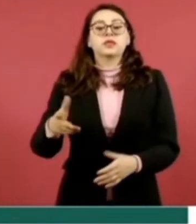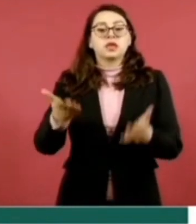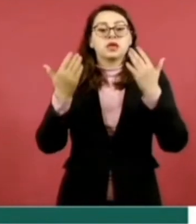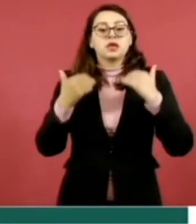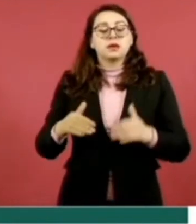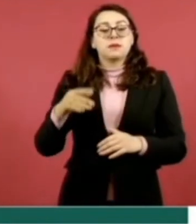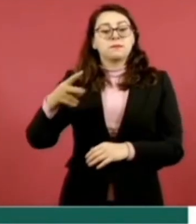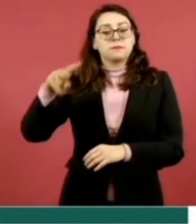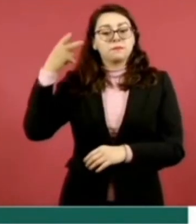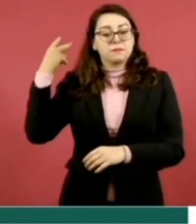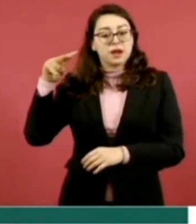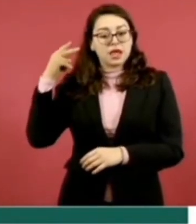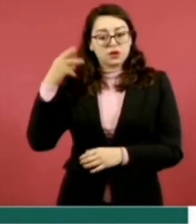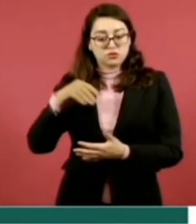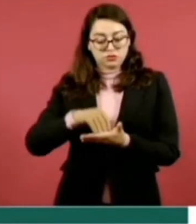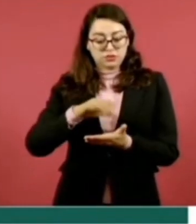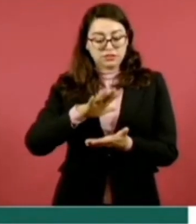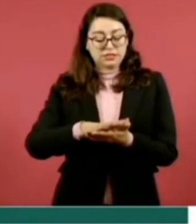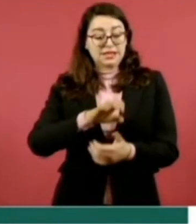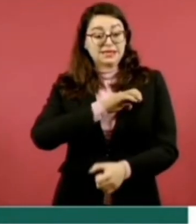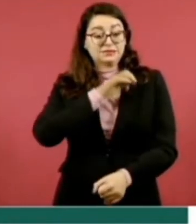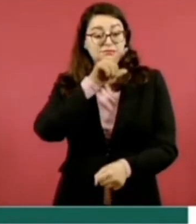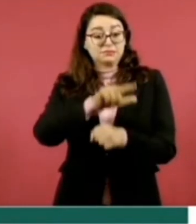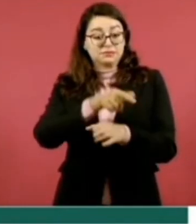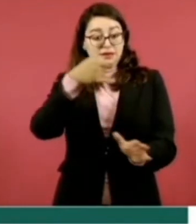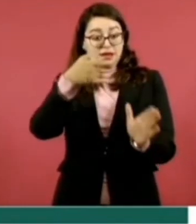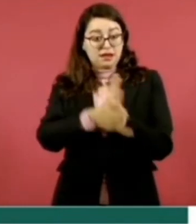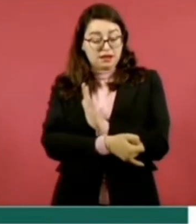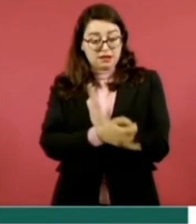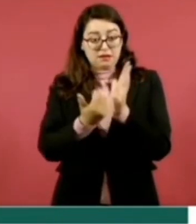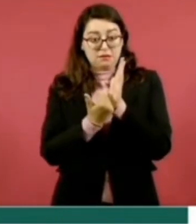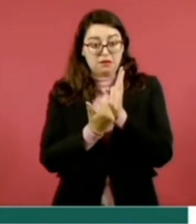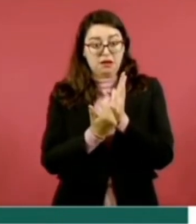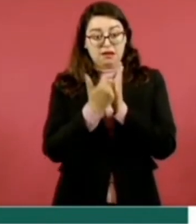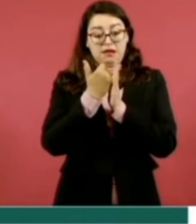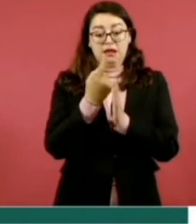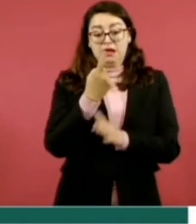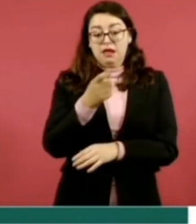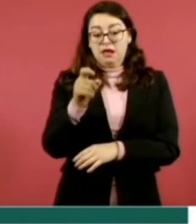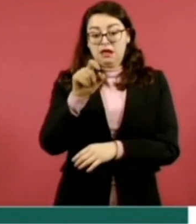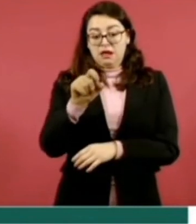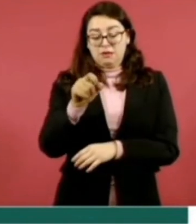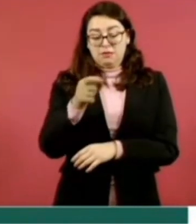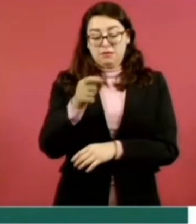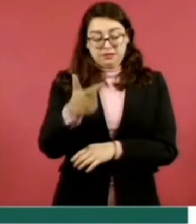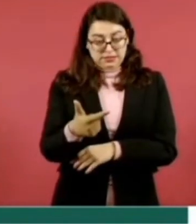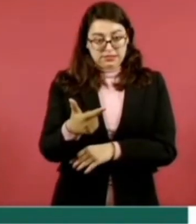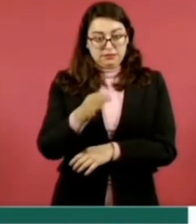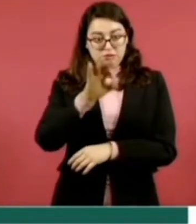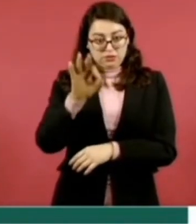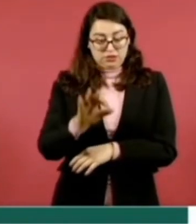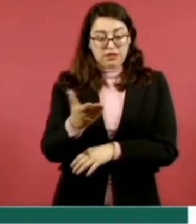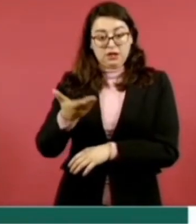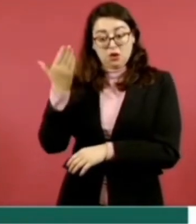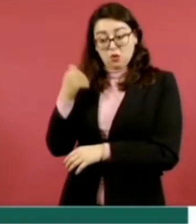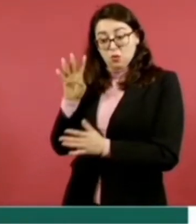productividad mensual de consulta de especialidad tuvo un crecimiento del 127%. Pasaron de